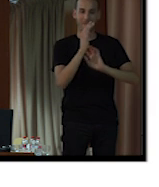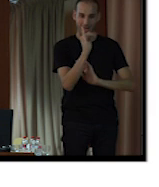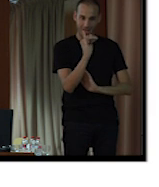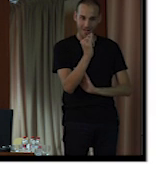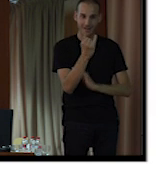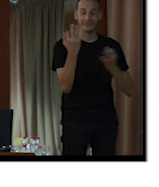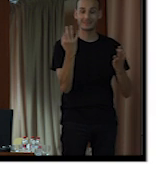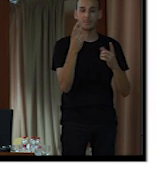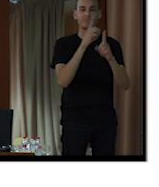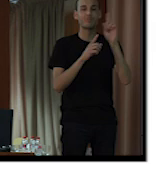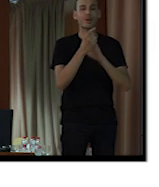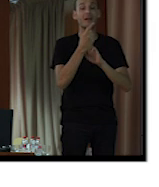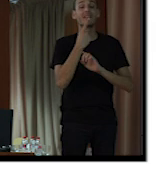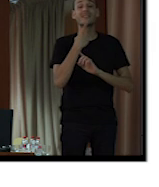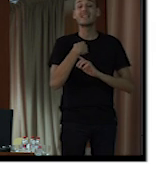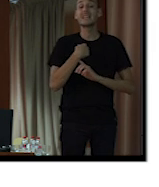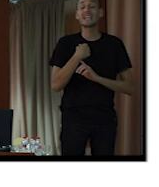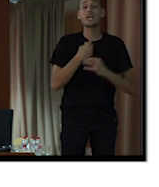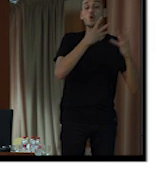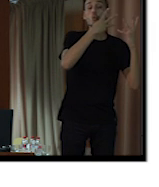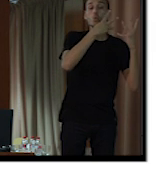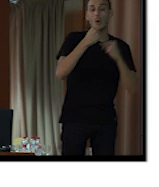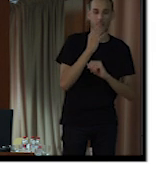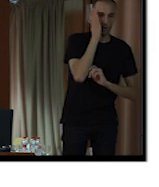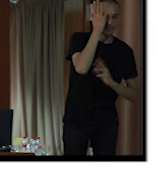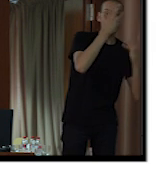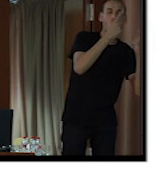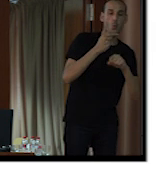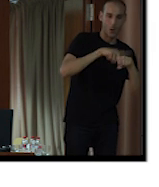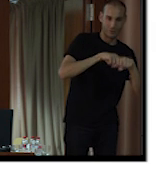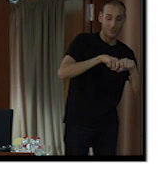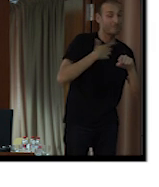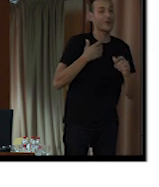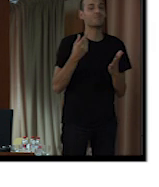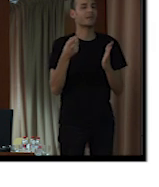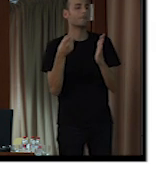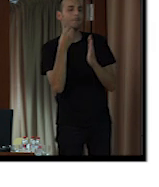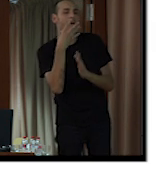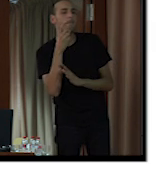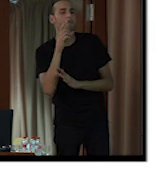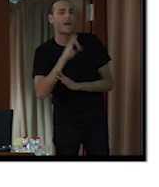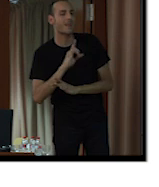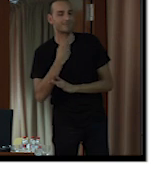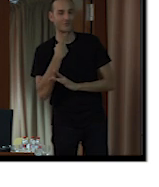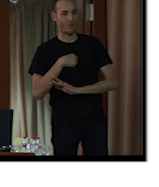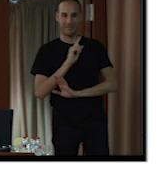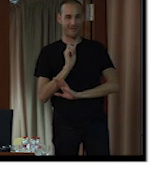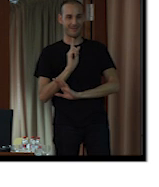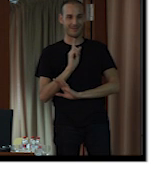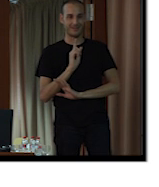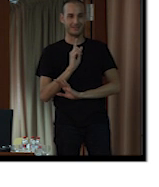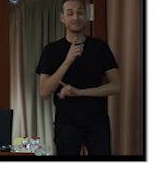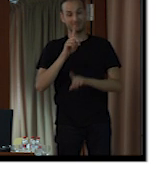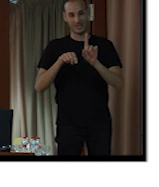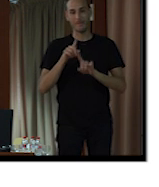Y es que no nos dice cómo duerme, sino cuánto duerme. Está indicado para valorar el patrón normal de sueño en los